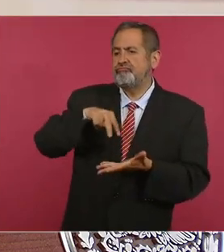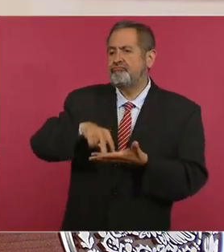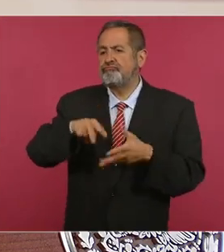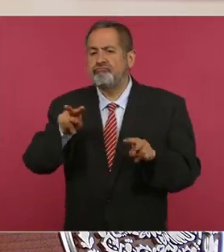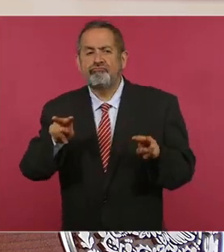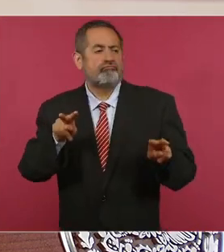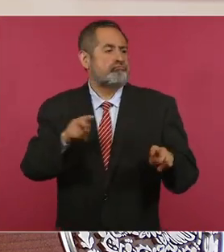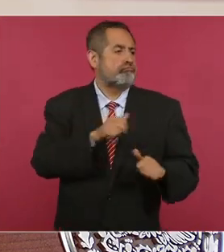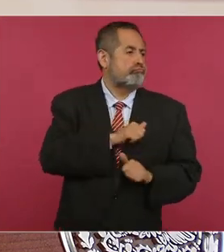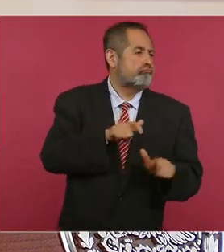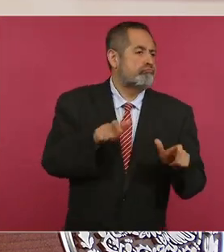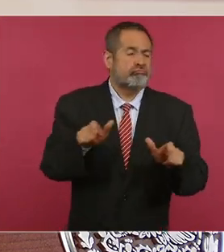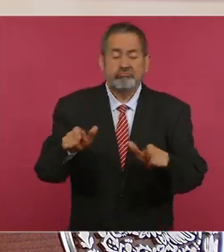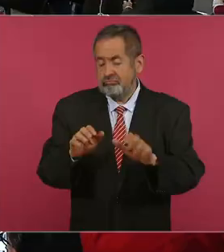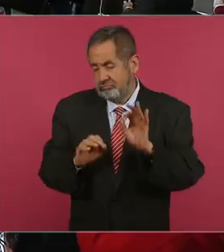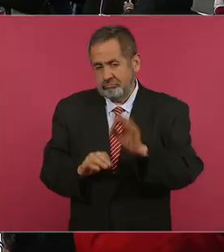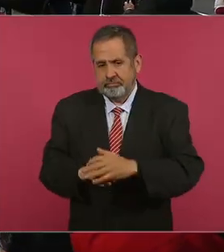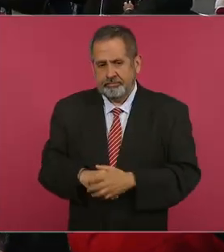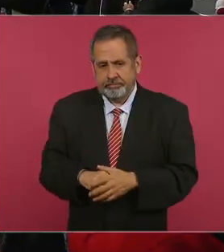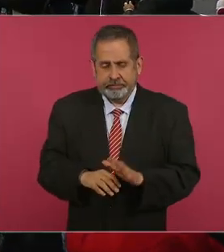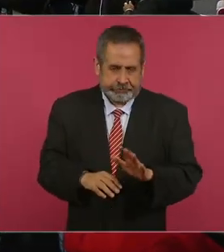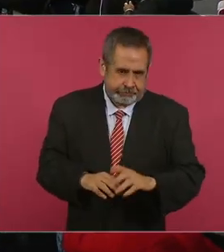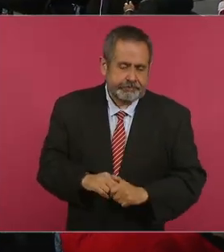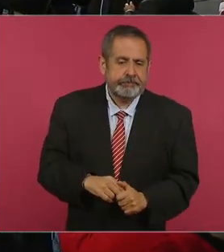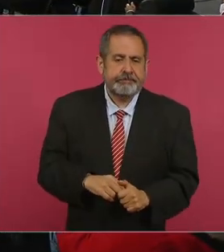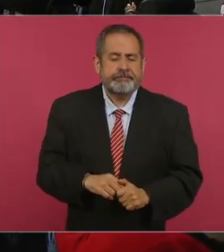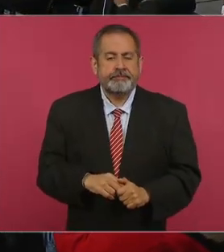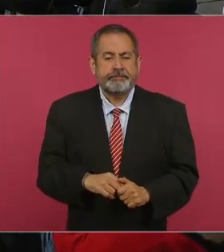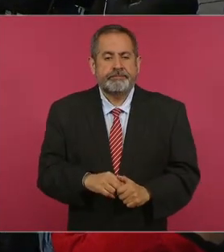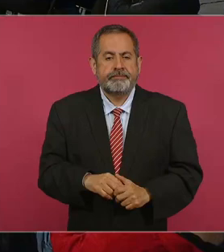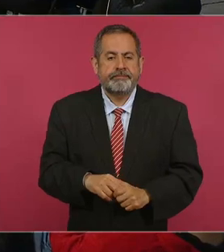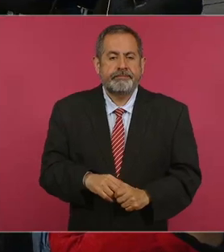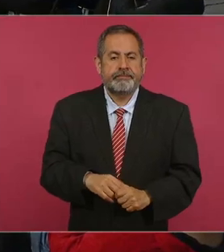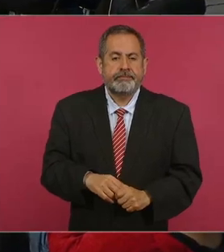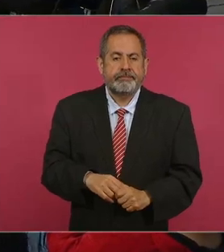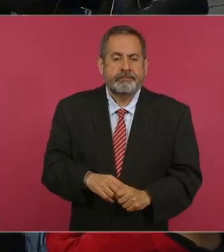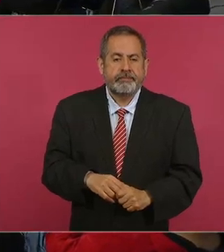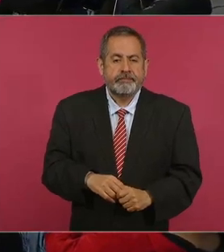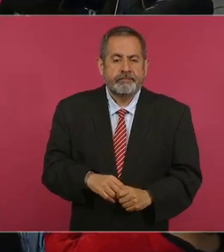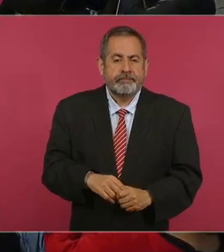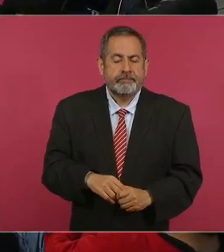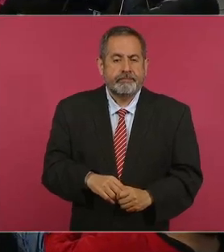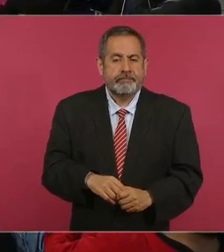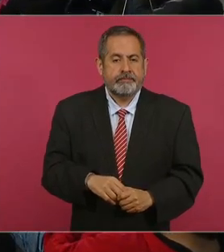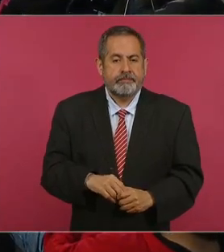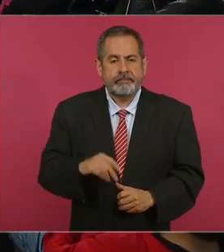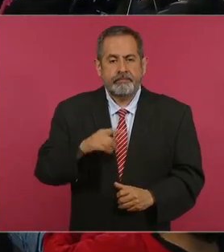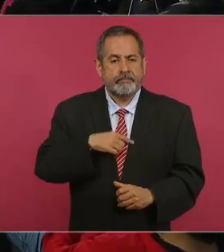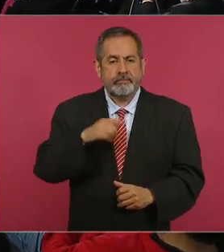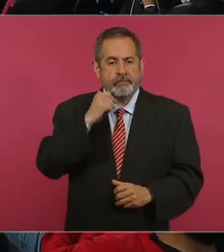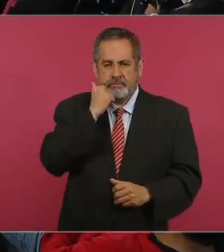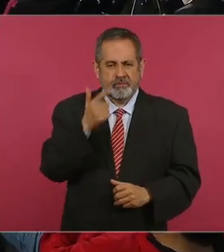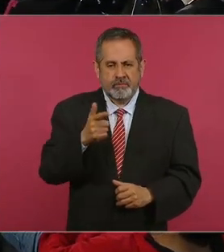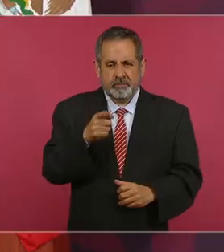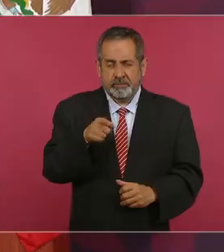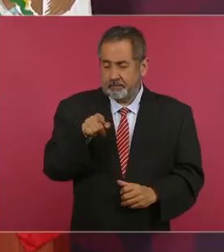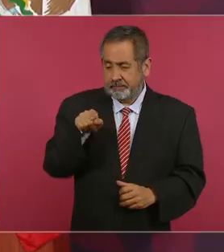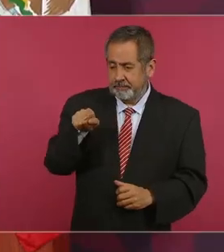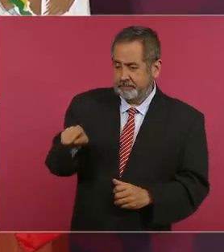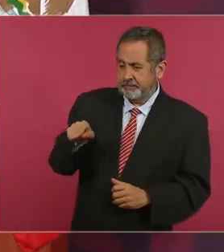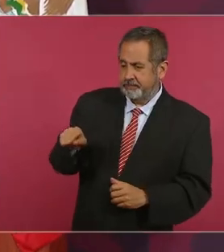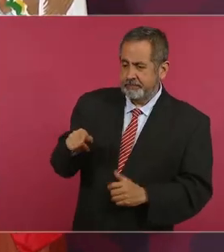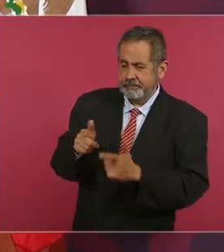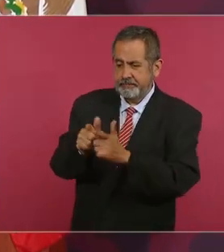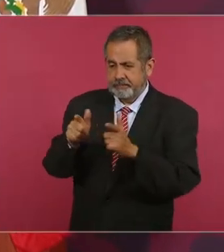y todo. Entonces, no quiero que quede como